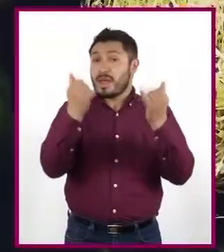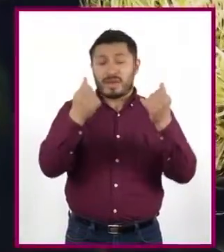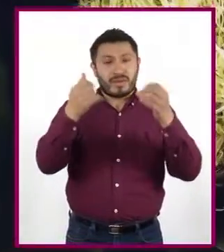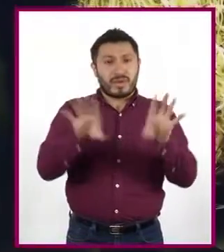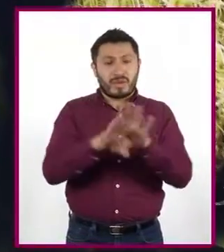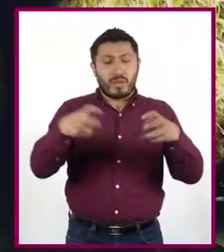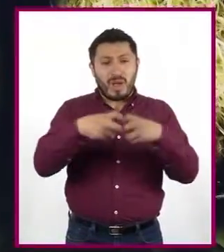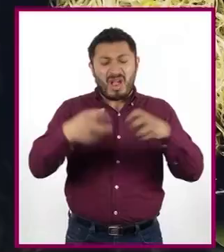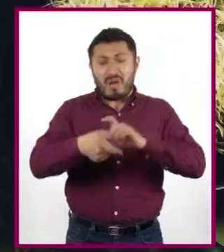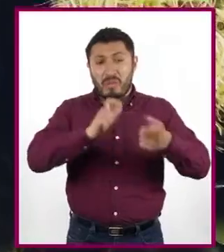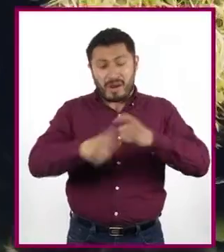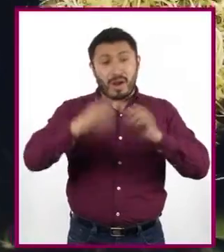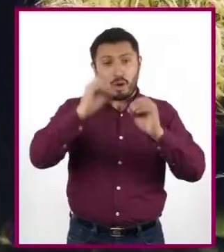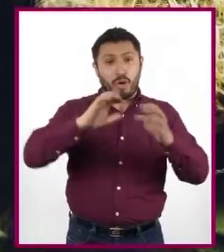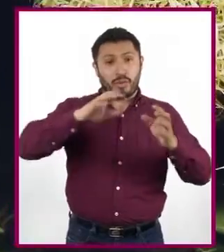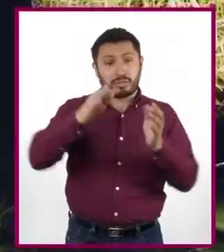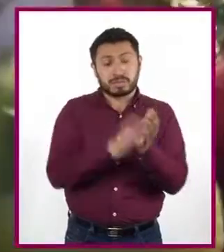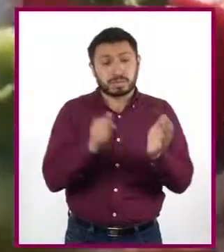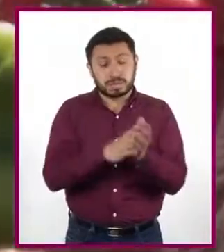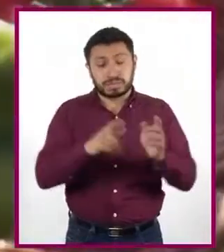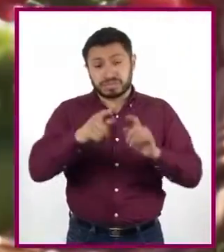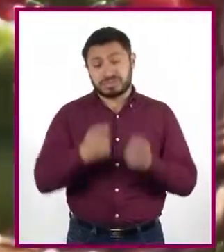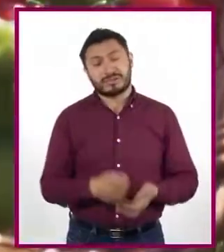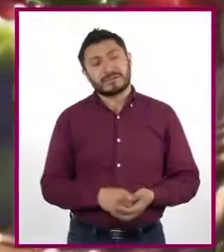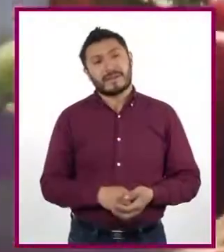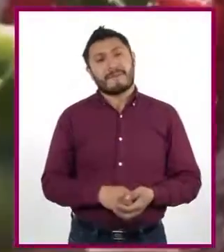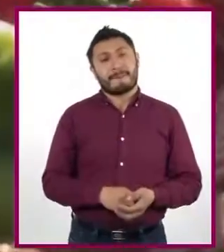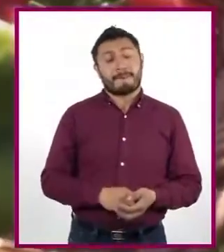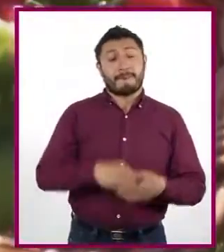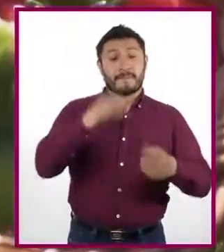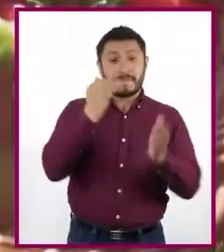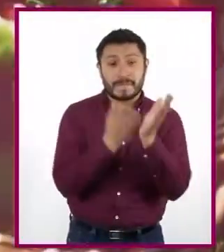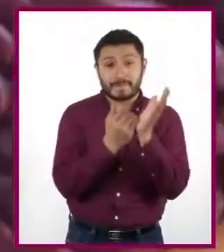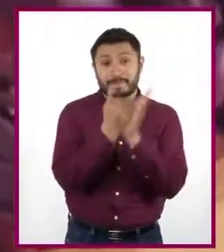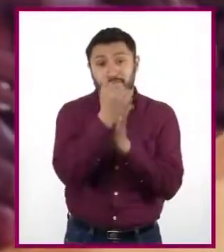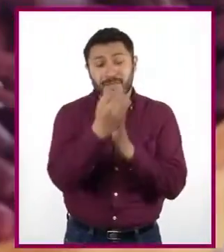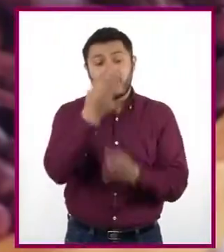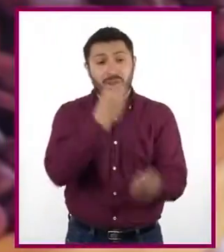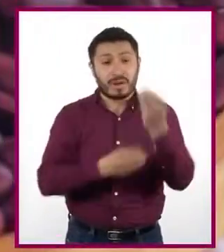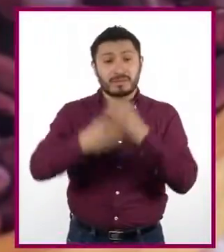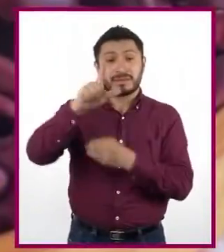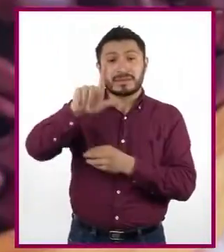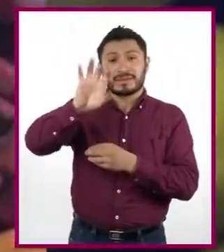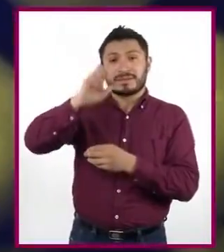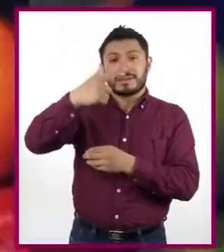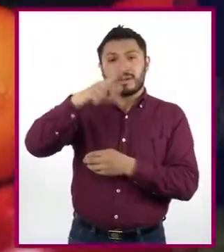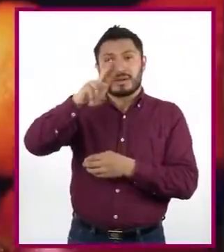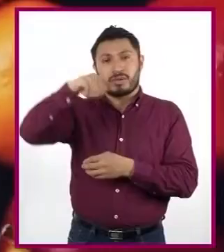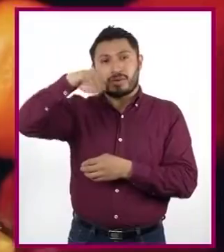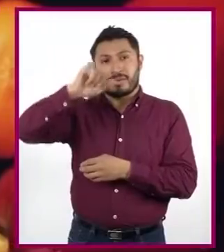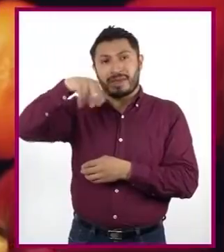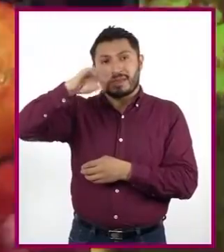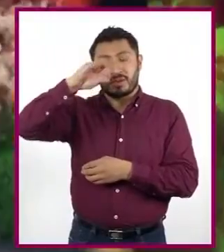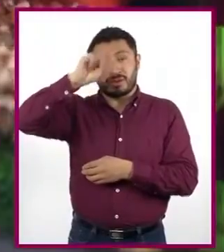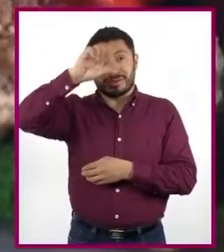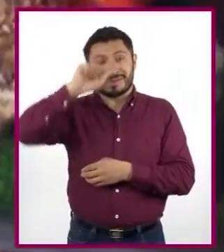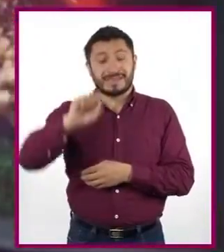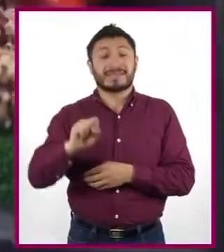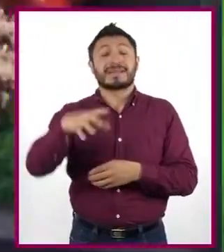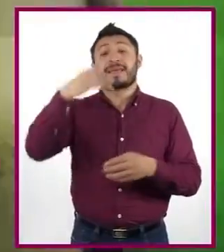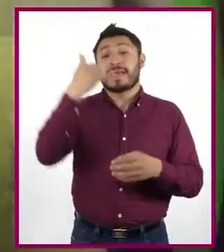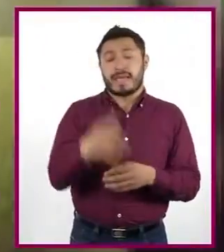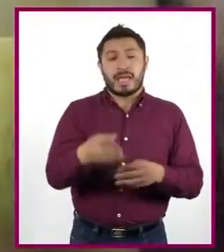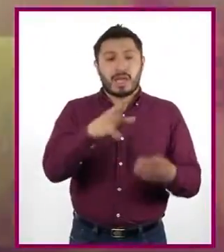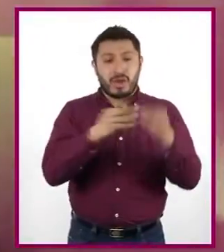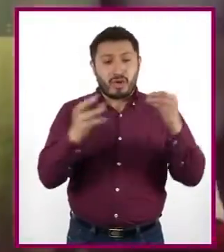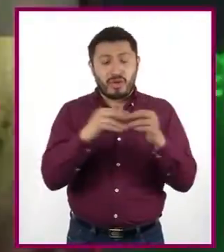empaque, plástico o envoltura. Aumentar el consumo de leguminosas y de frutos secos como fuente de proteína vegetal,